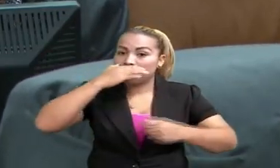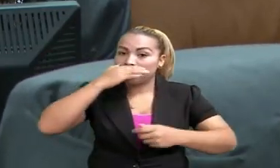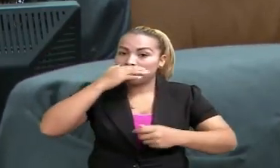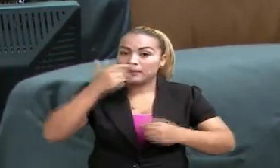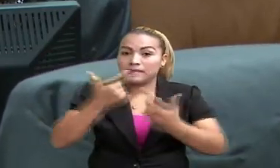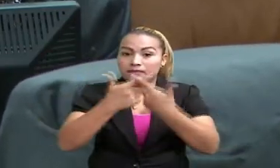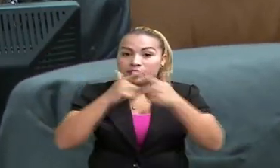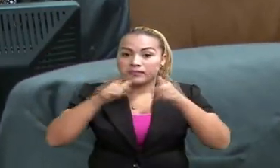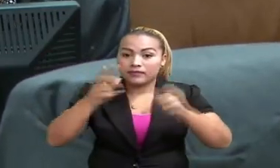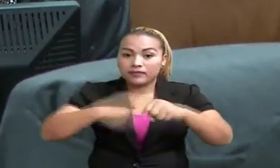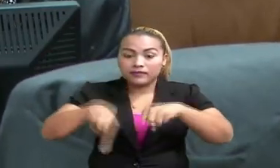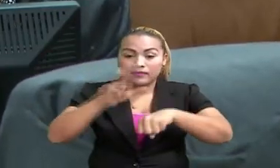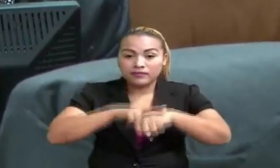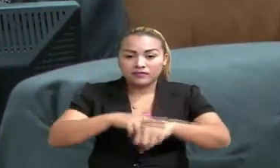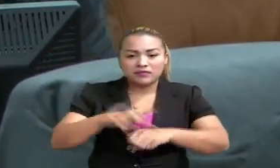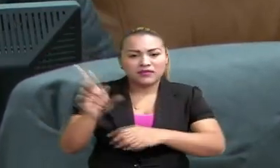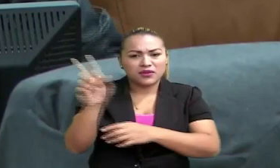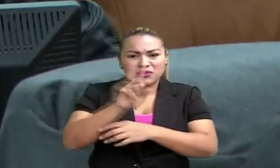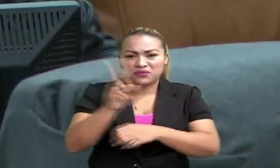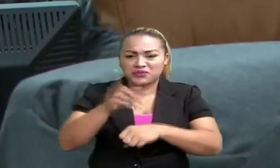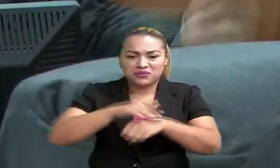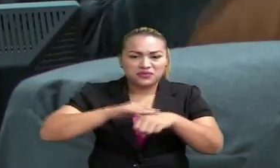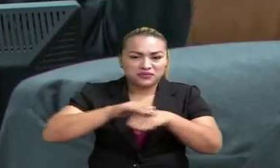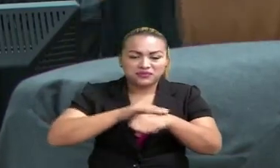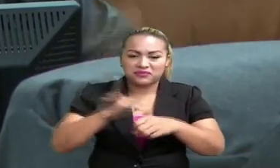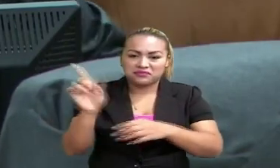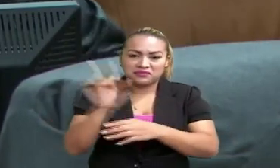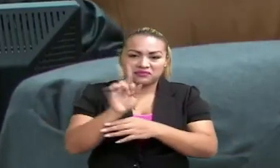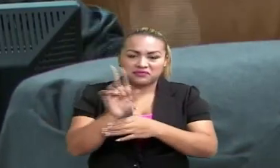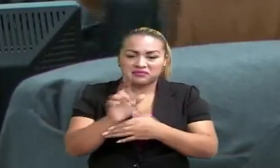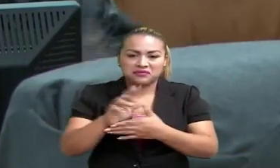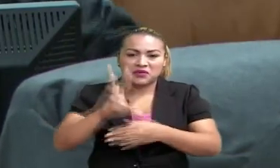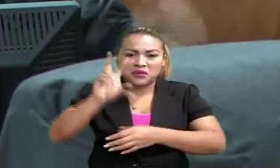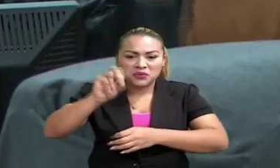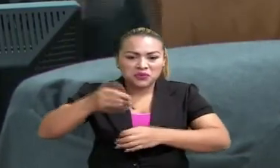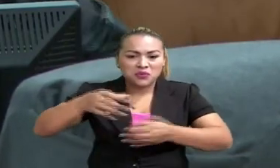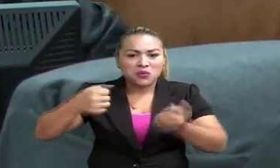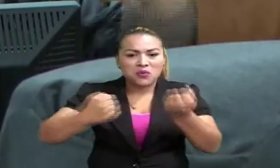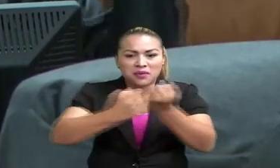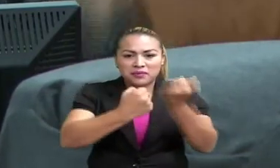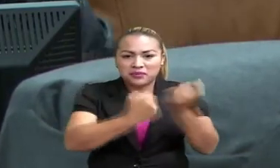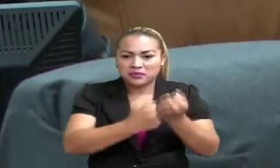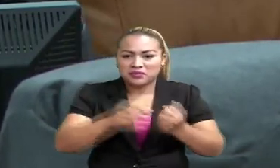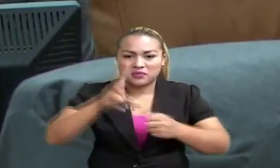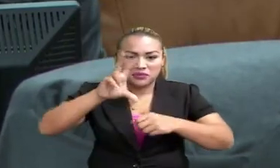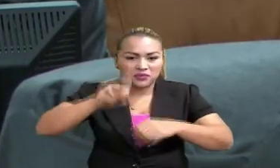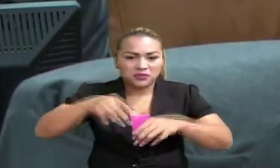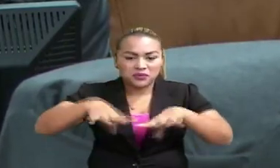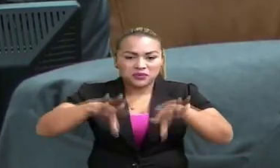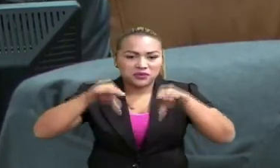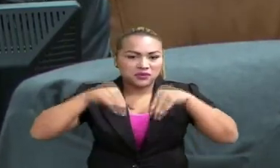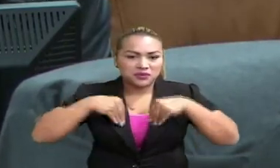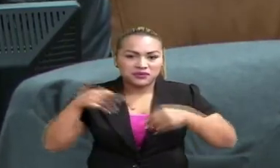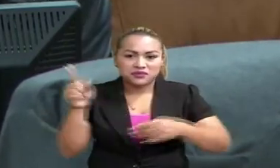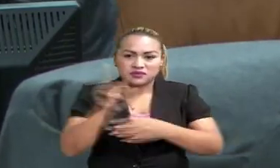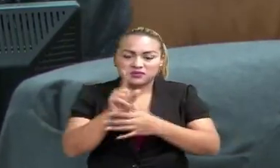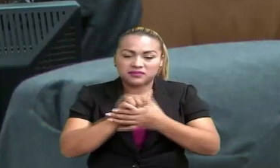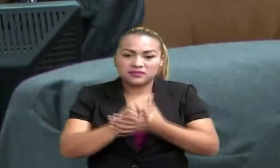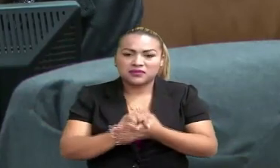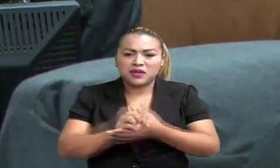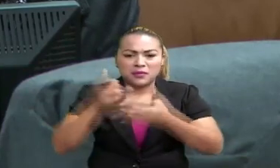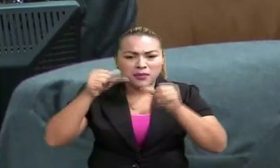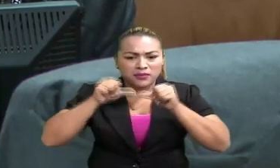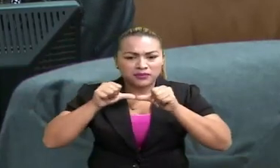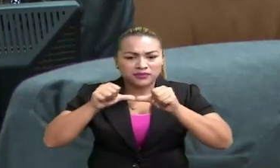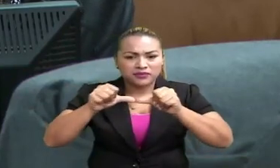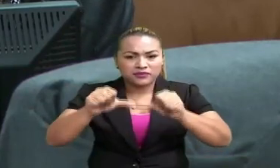no lo vamos a permitir. Y vamos a hacer todos los esfuerzos que sean posibles para